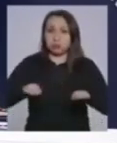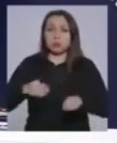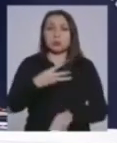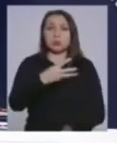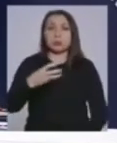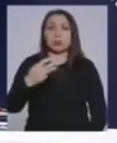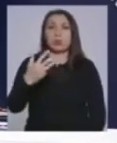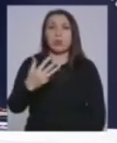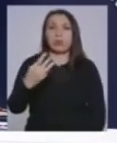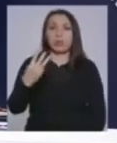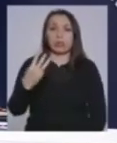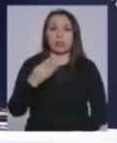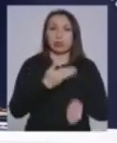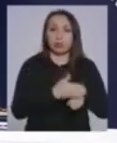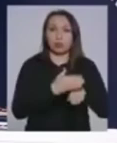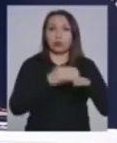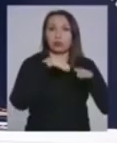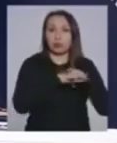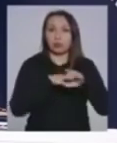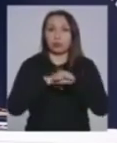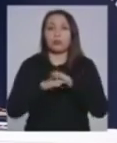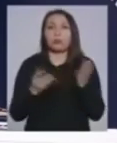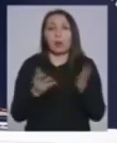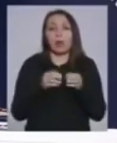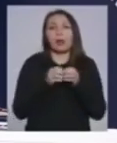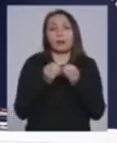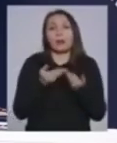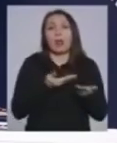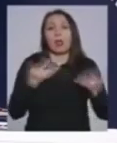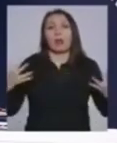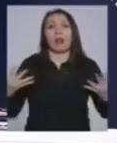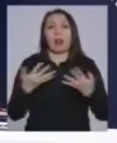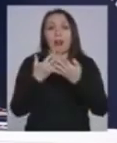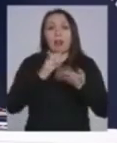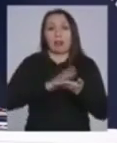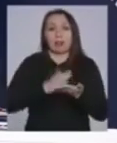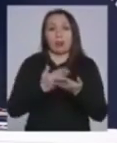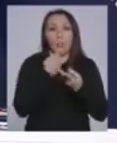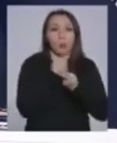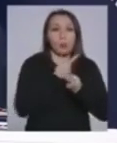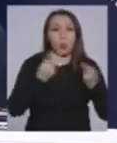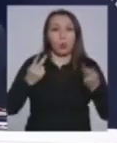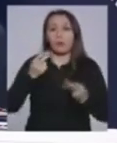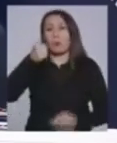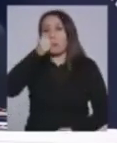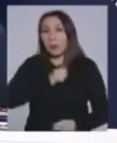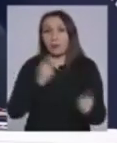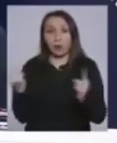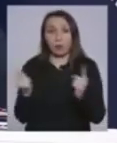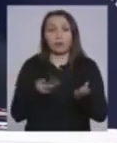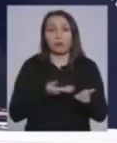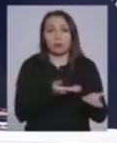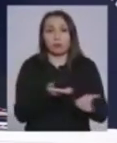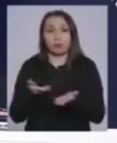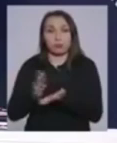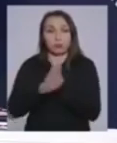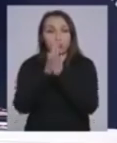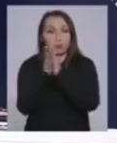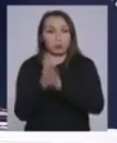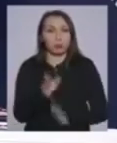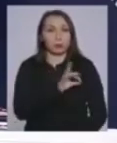293 ventiladores disponibles para la red integrada de salud, tanto pública como privada, para todo el